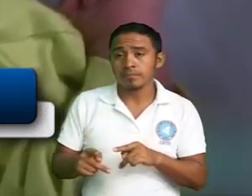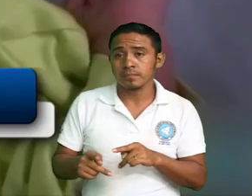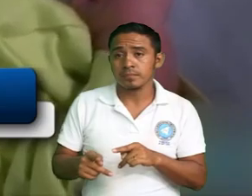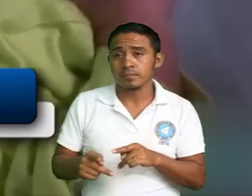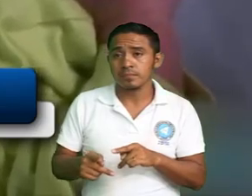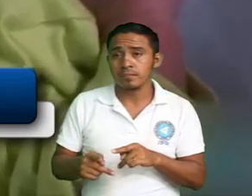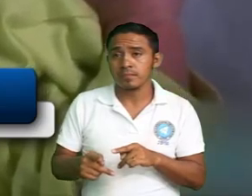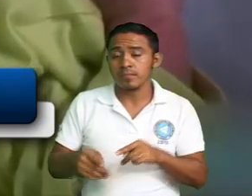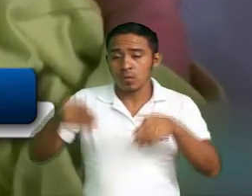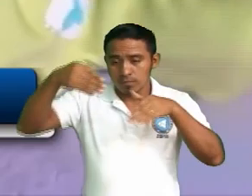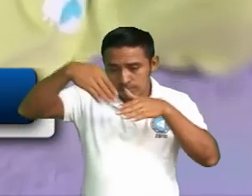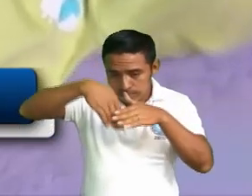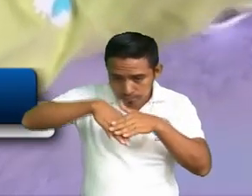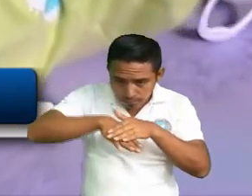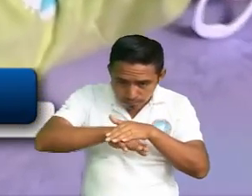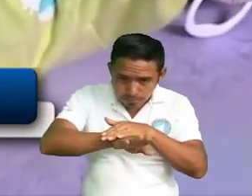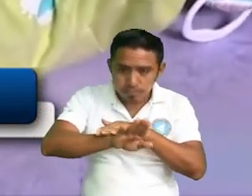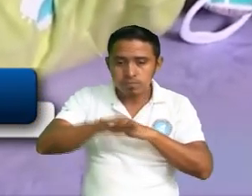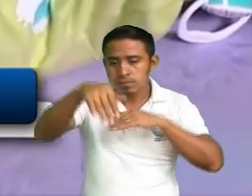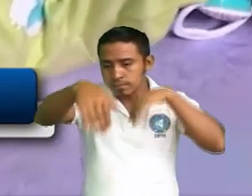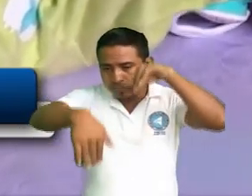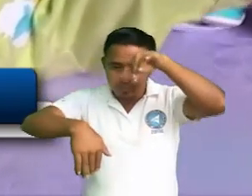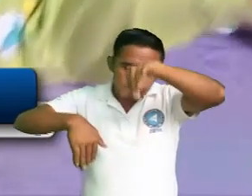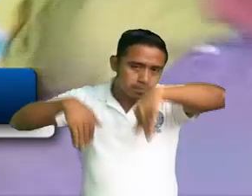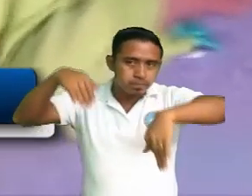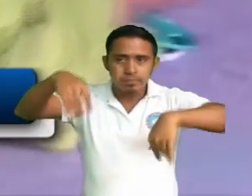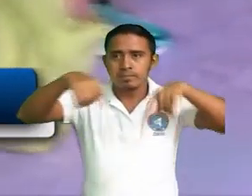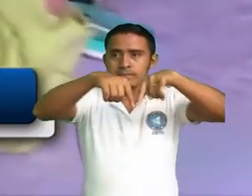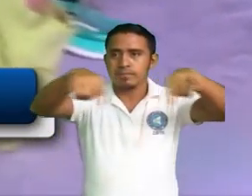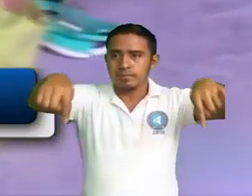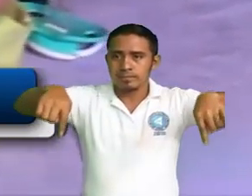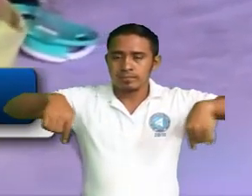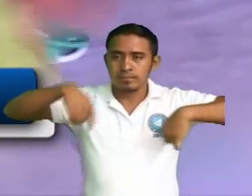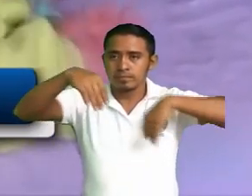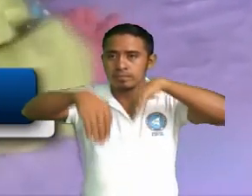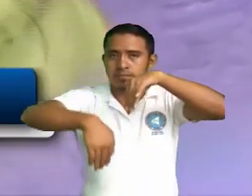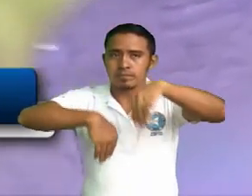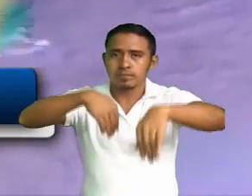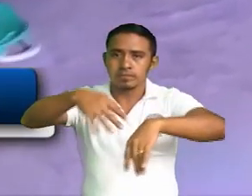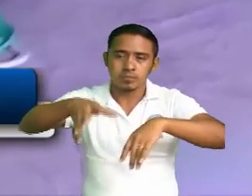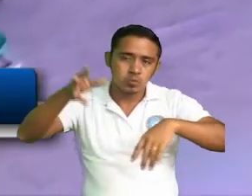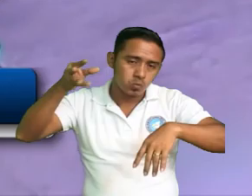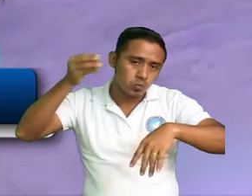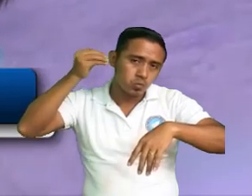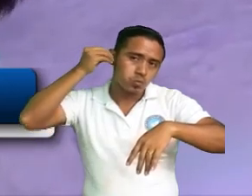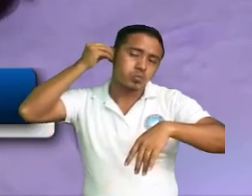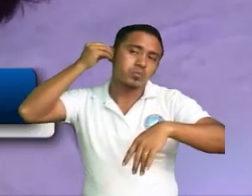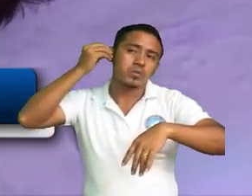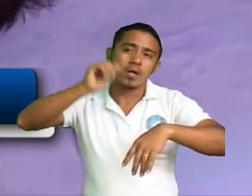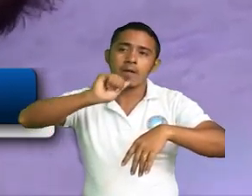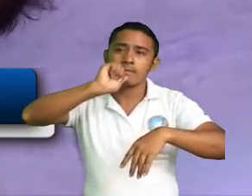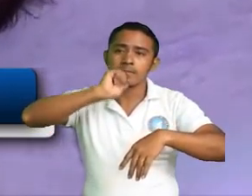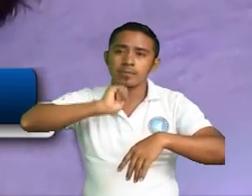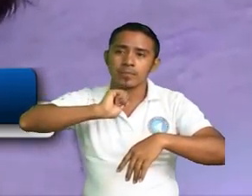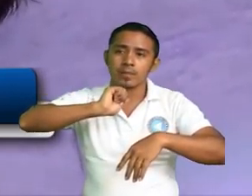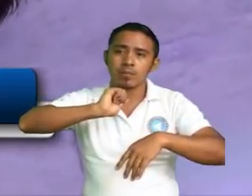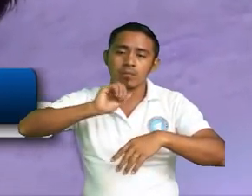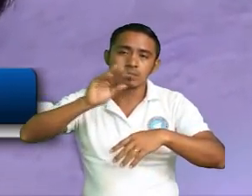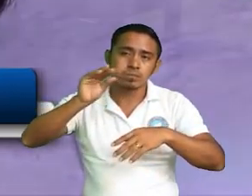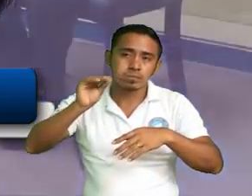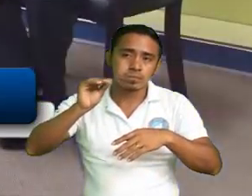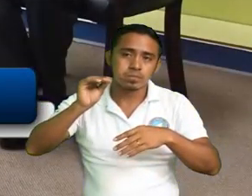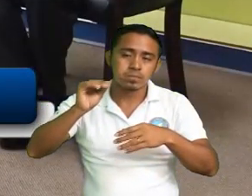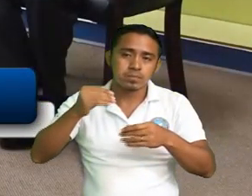se mete a una piscina, entonces se le queda agua en el oído, en el conducto auditivo, y esa humedad con